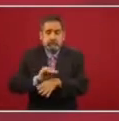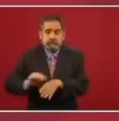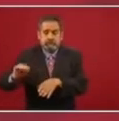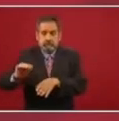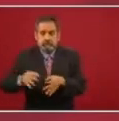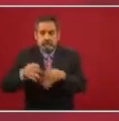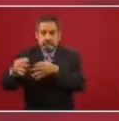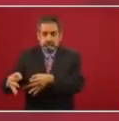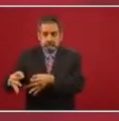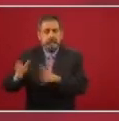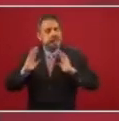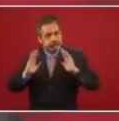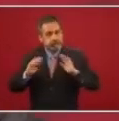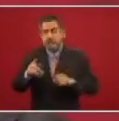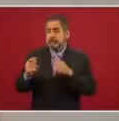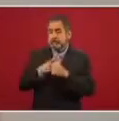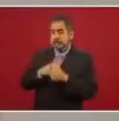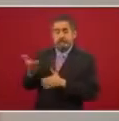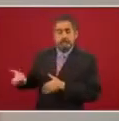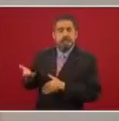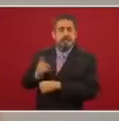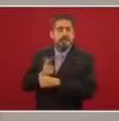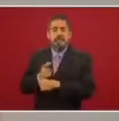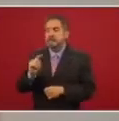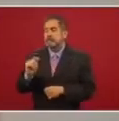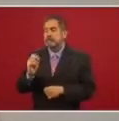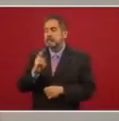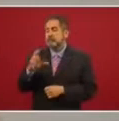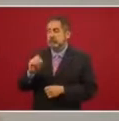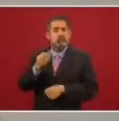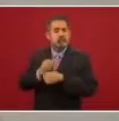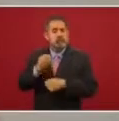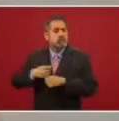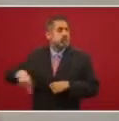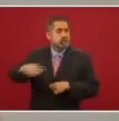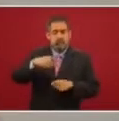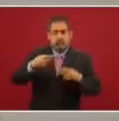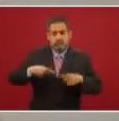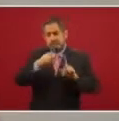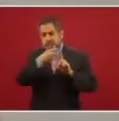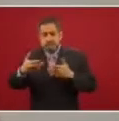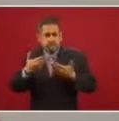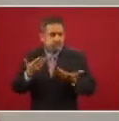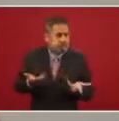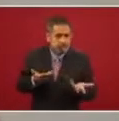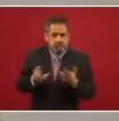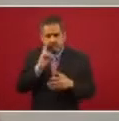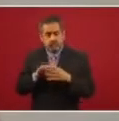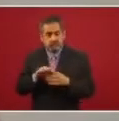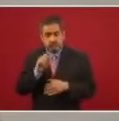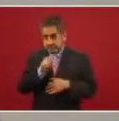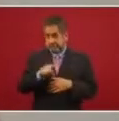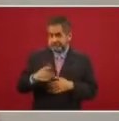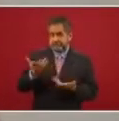el caso de éste pero esperemos a ver qué dice el licenciado torruco y hay la buena disposición de los organizadores a por ellos